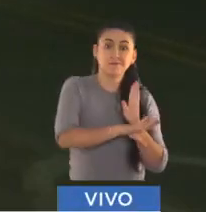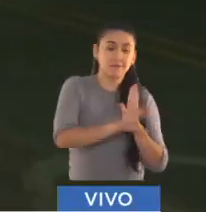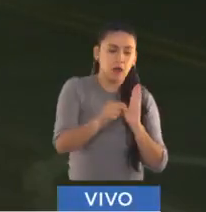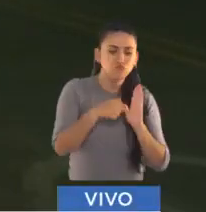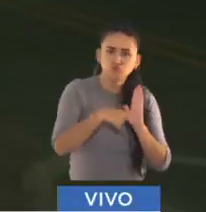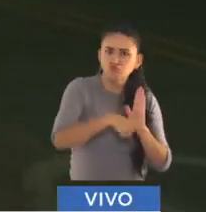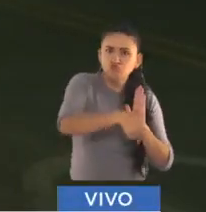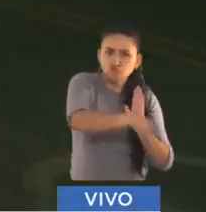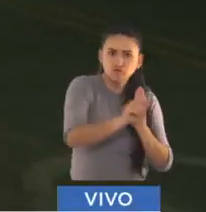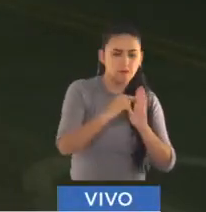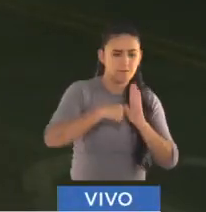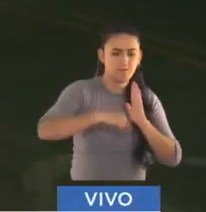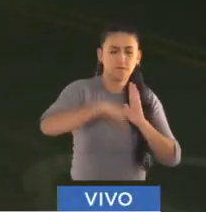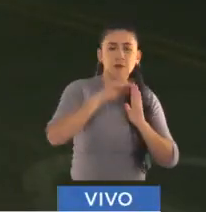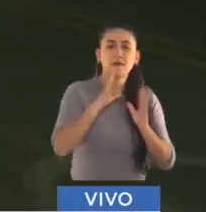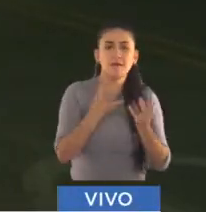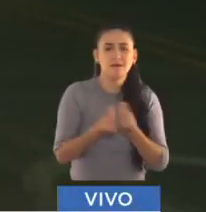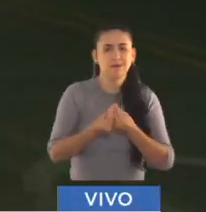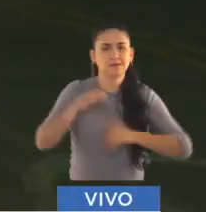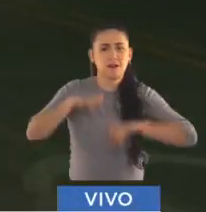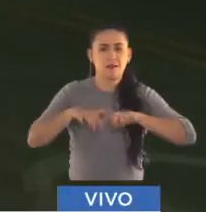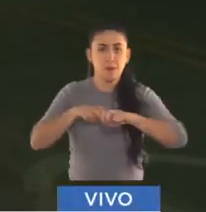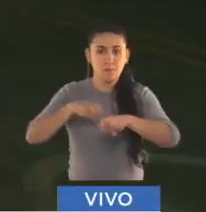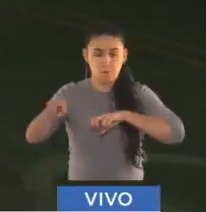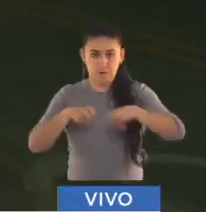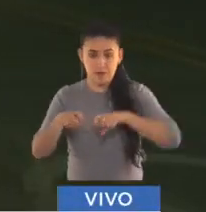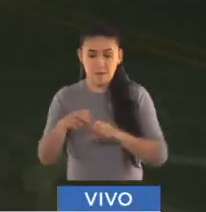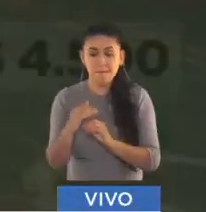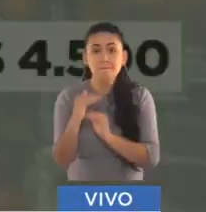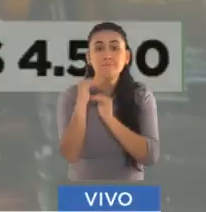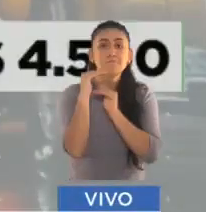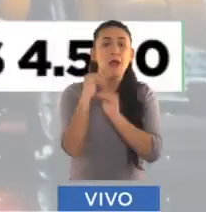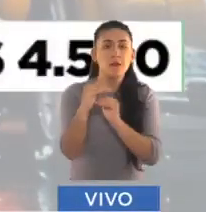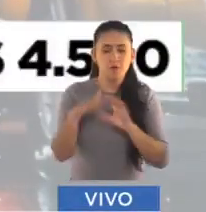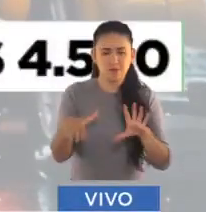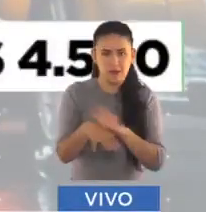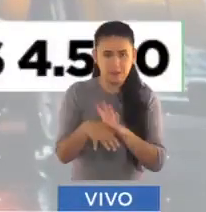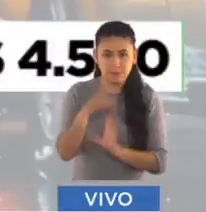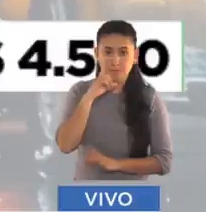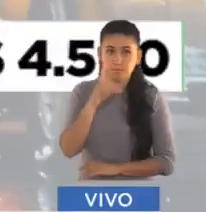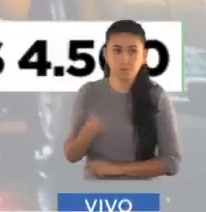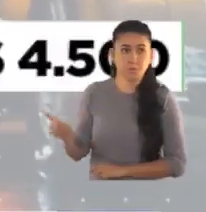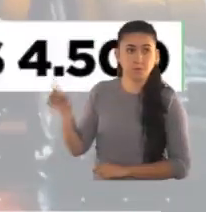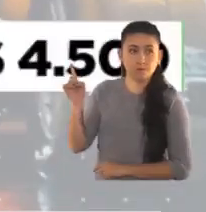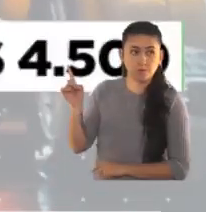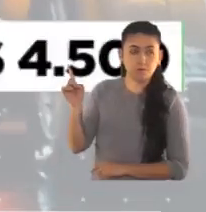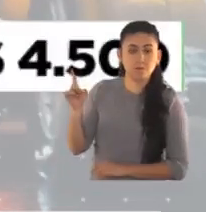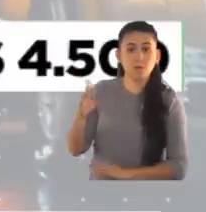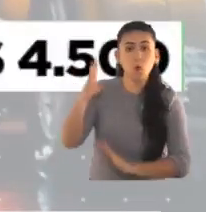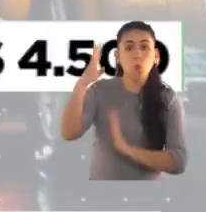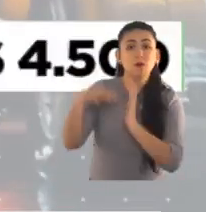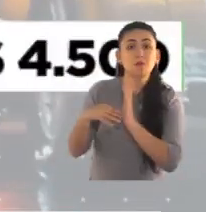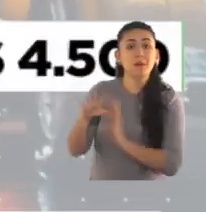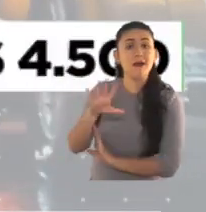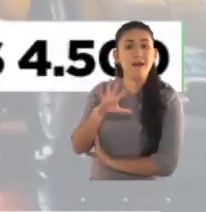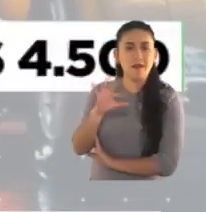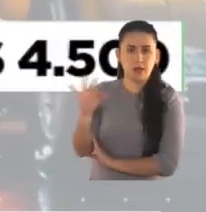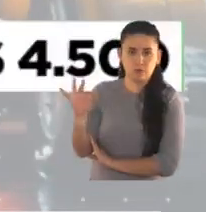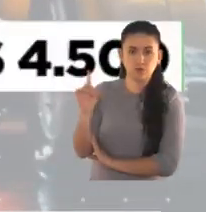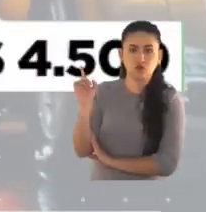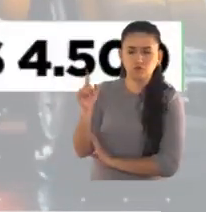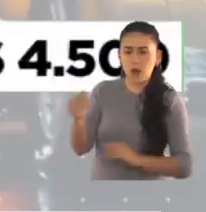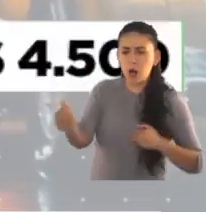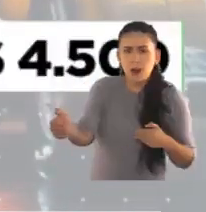expuesto por la Secretaría de Movilidad, la tarifa mínima quedaría así. 4.500 pesos,